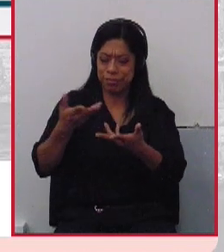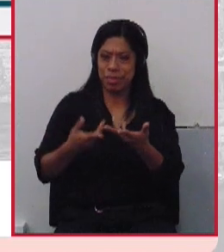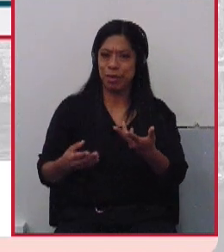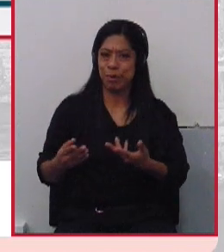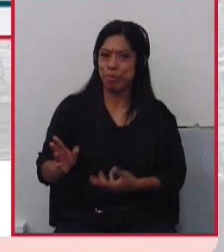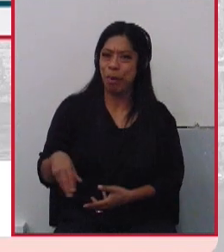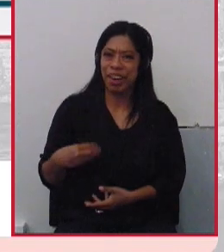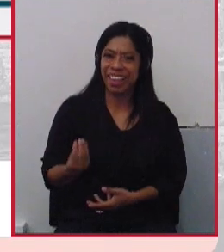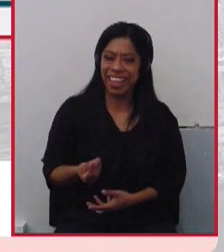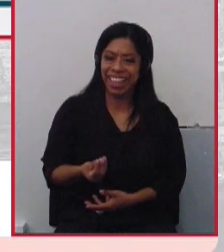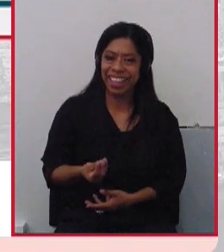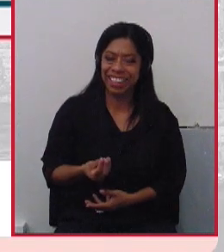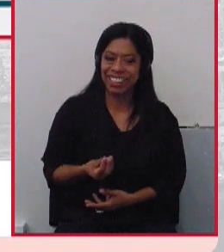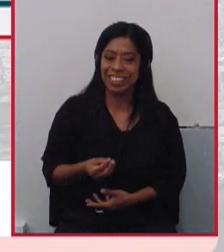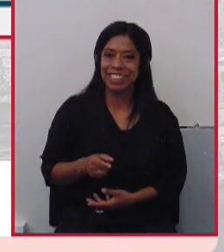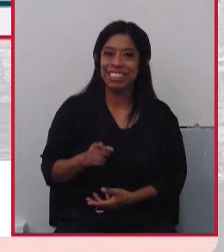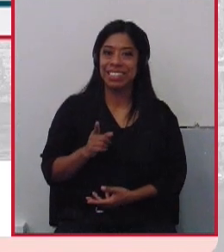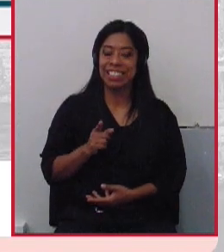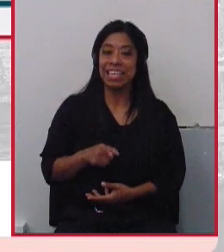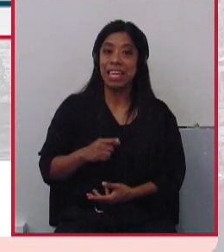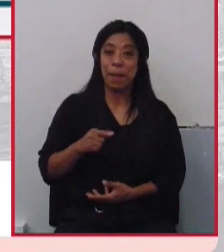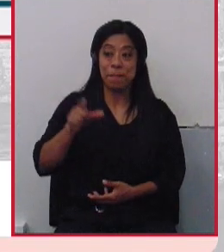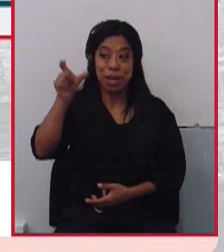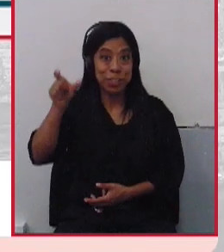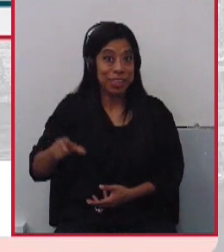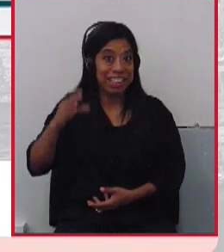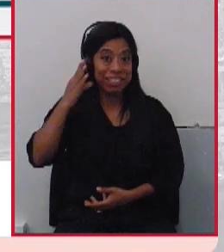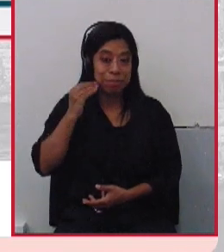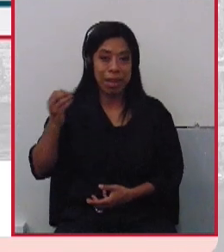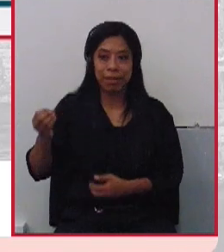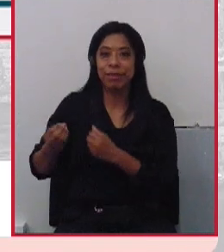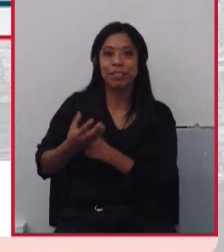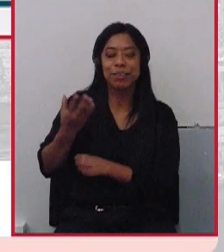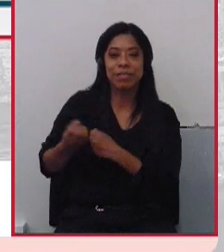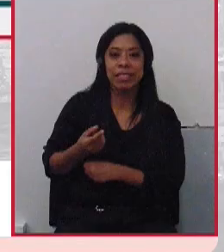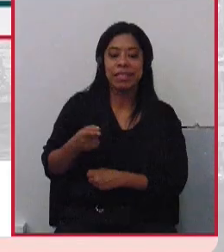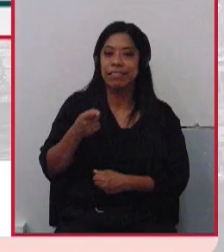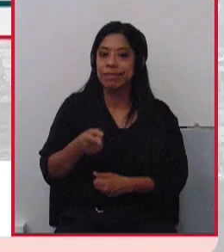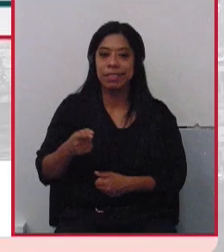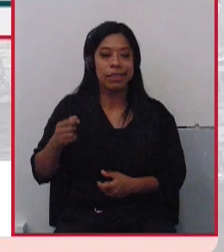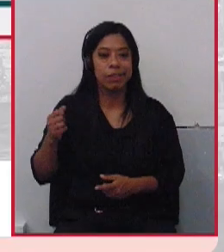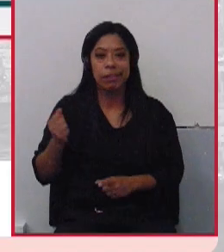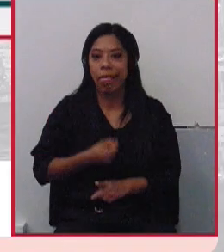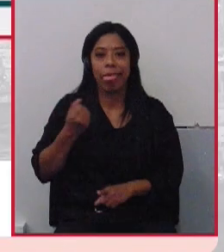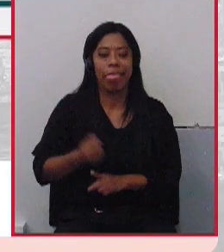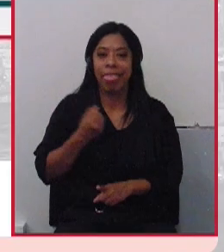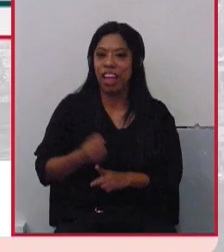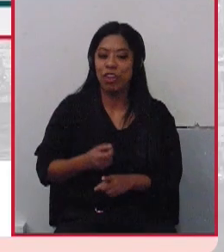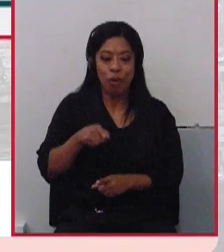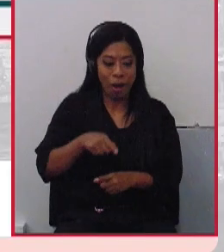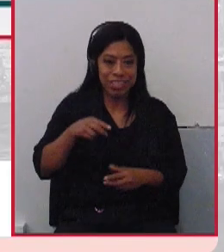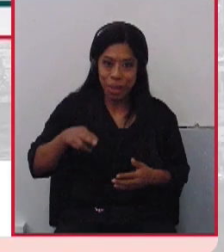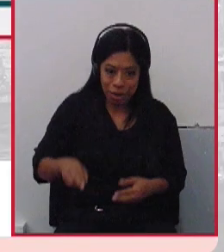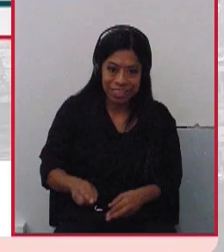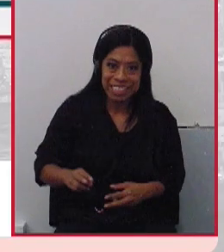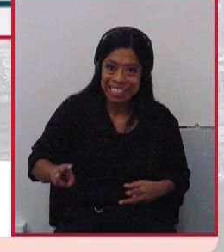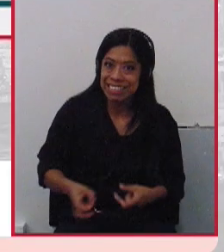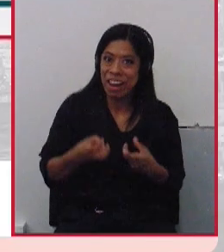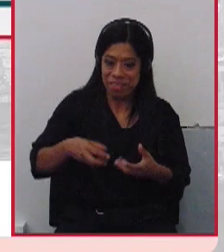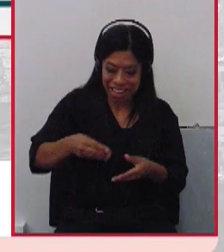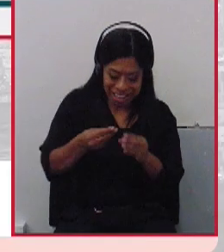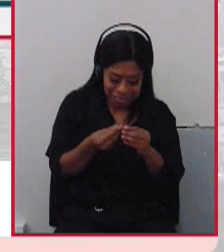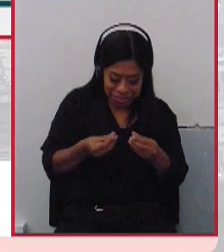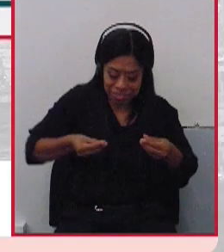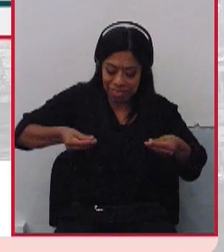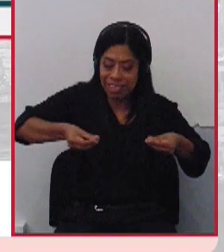Y lo que el experto nos recomendó, ¿para qué luchas contra eso si puedes recuperar esas espumas?